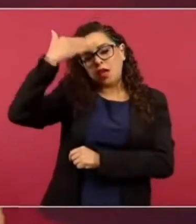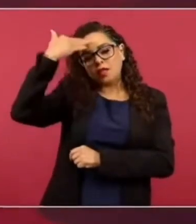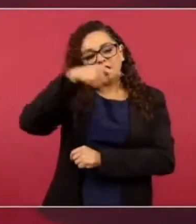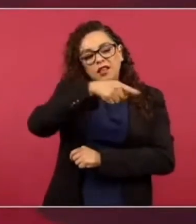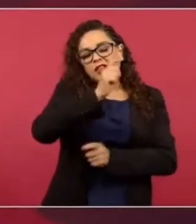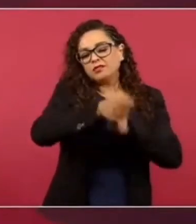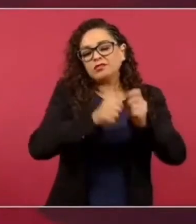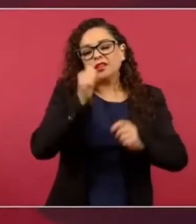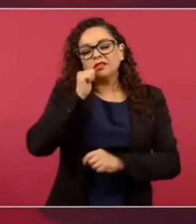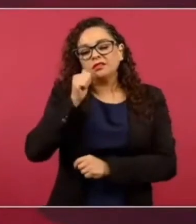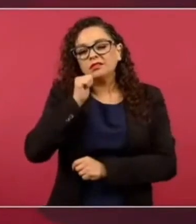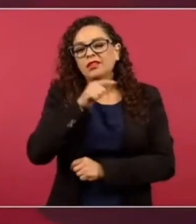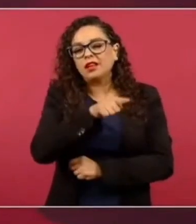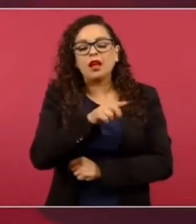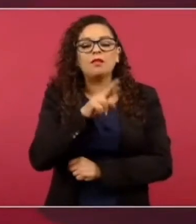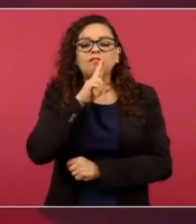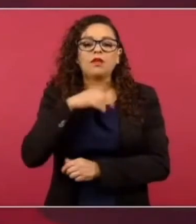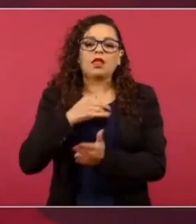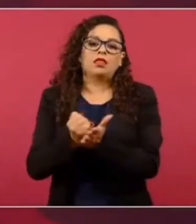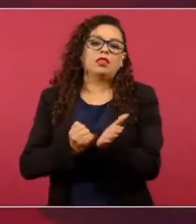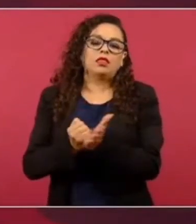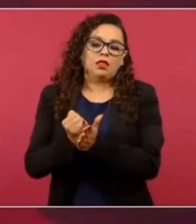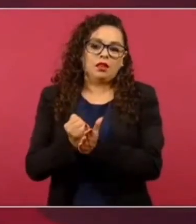vocero de la DEA,